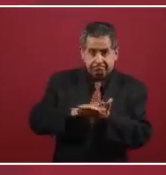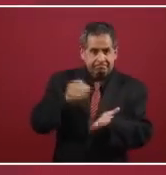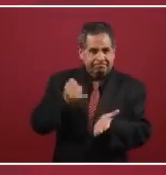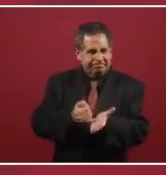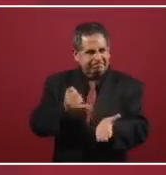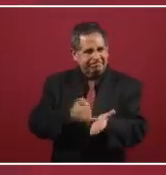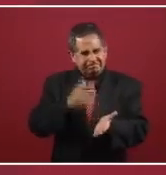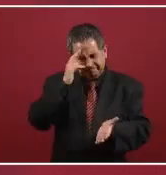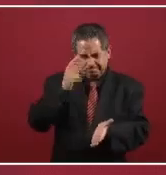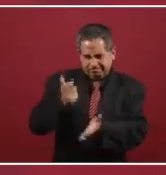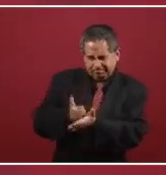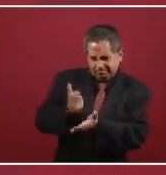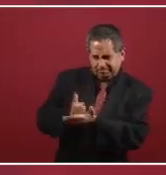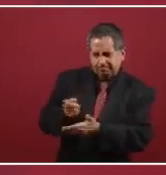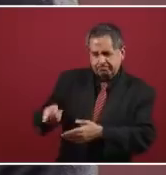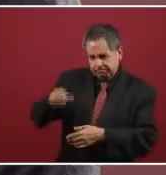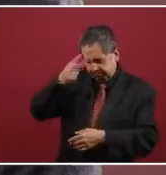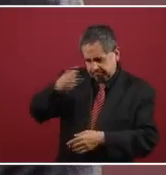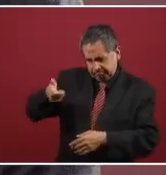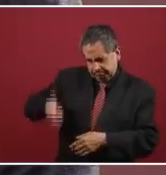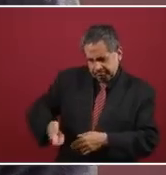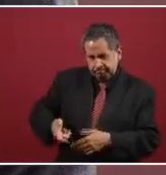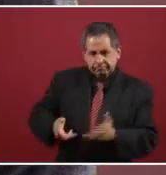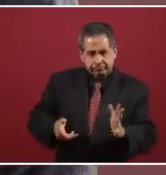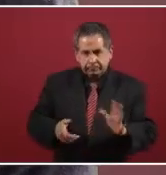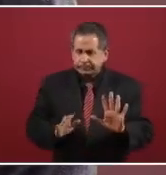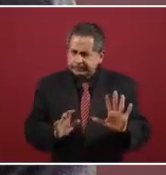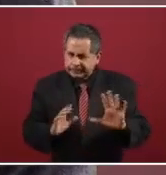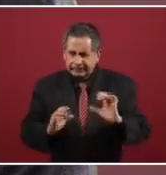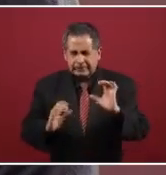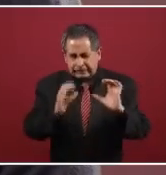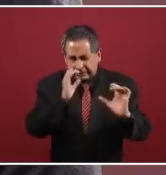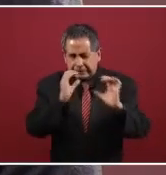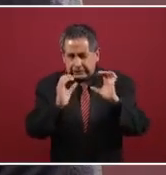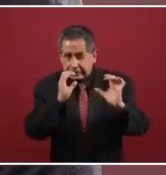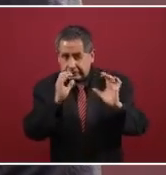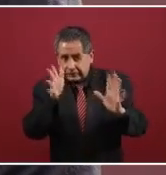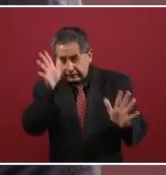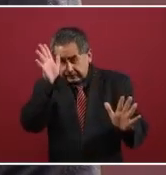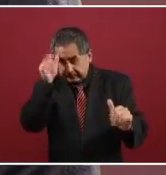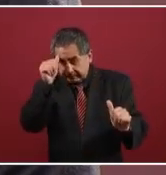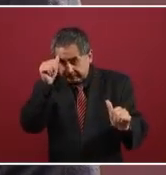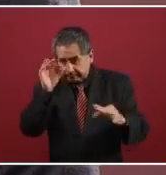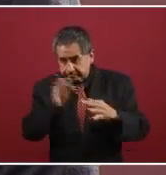aranceles en contra de México, se buscó el acuerdo.